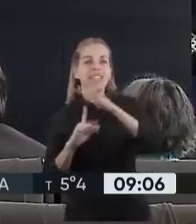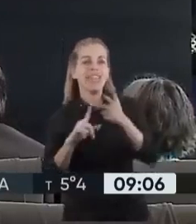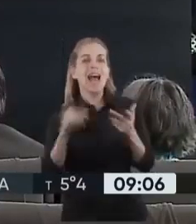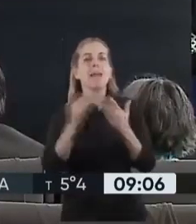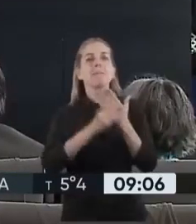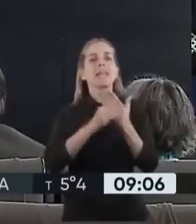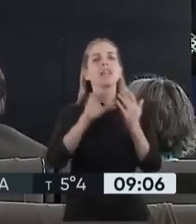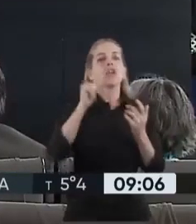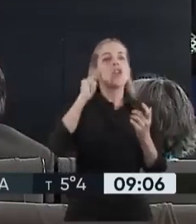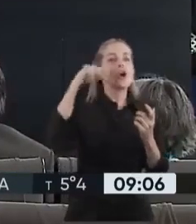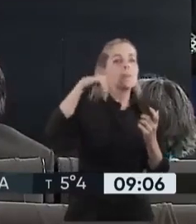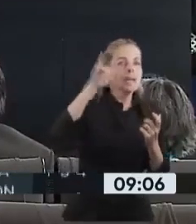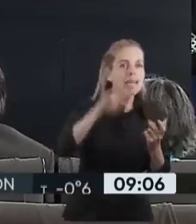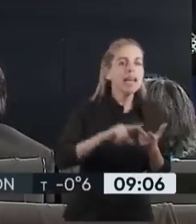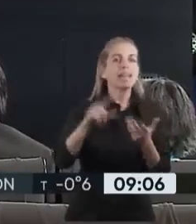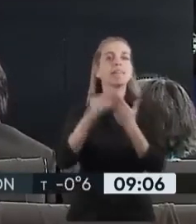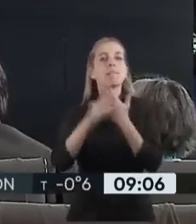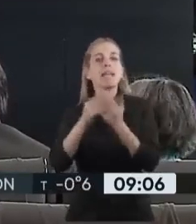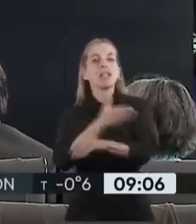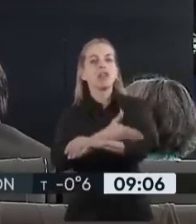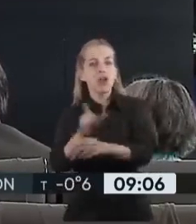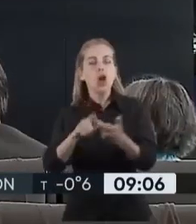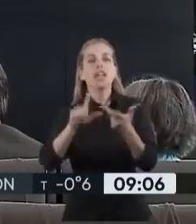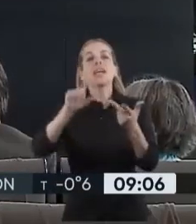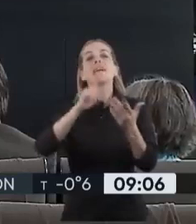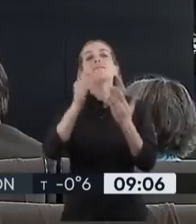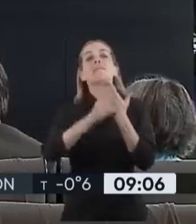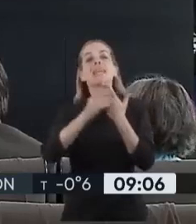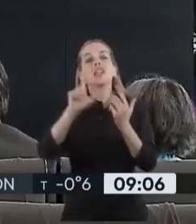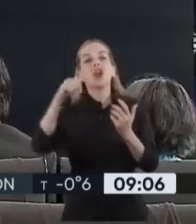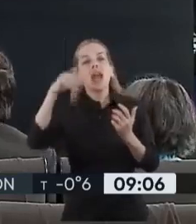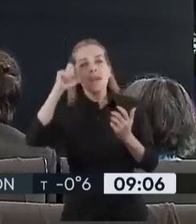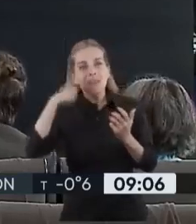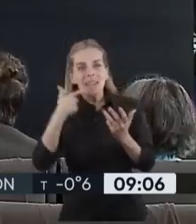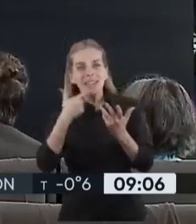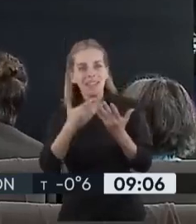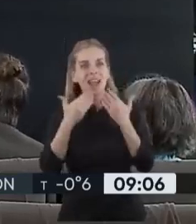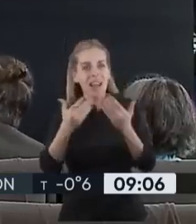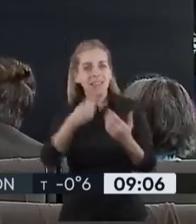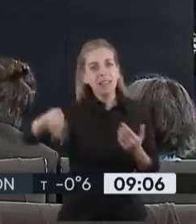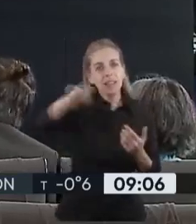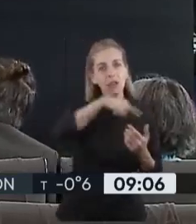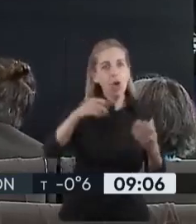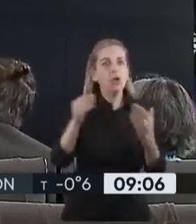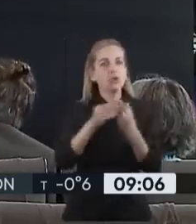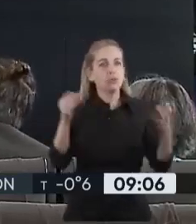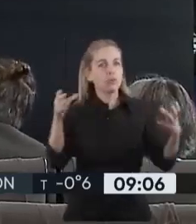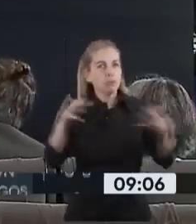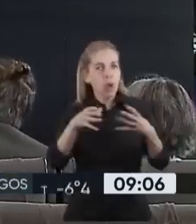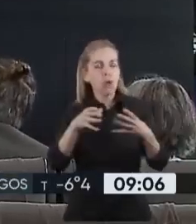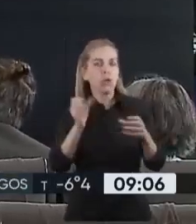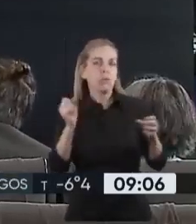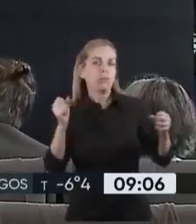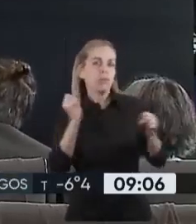al ministro daniel scioli y al ministro la mens con ellos y con otros miembros del gabinete la verdad que venimos trabajando